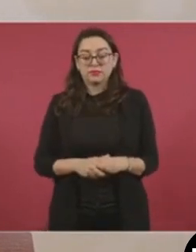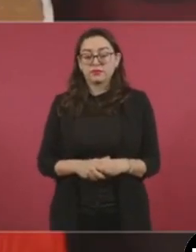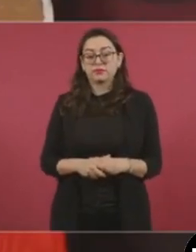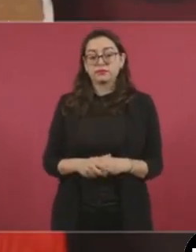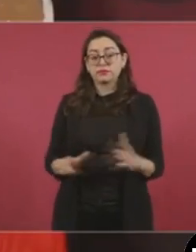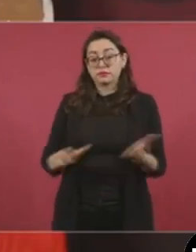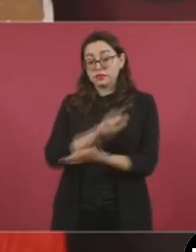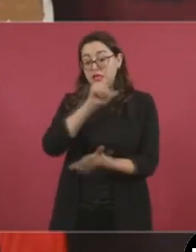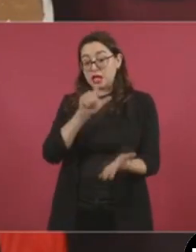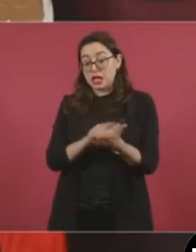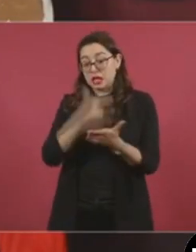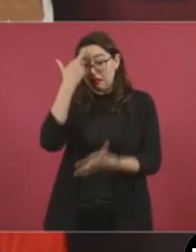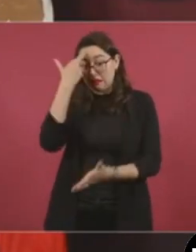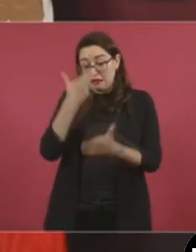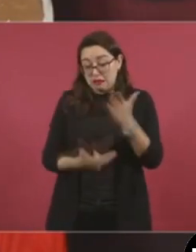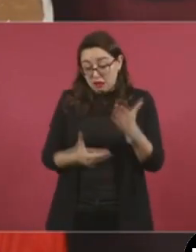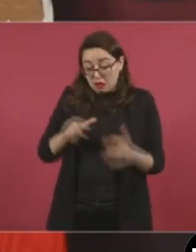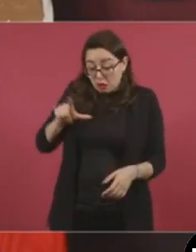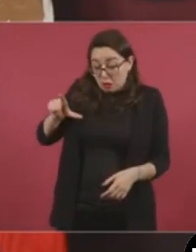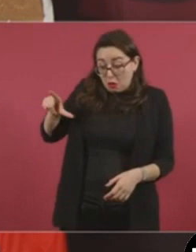nunca se aclaran.